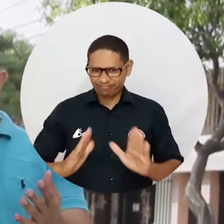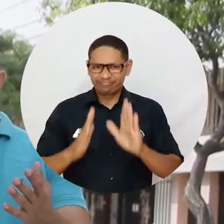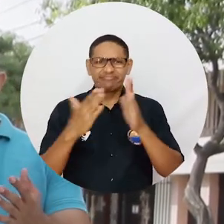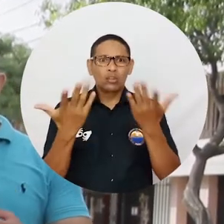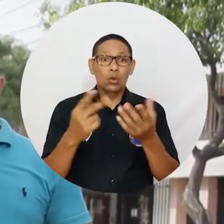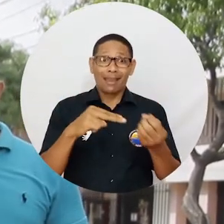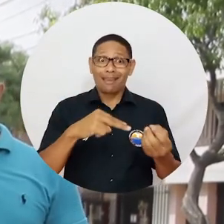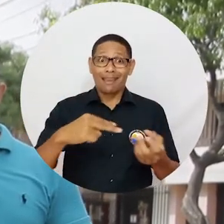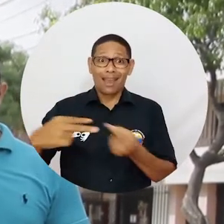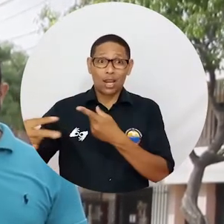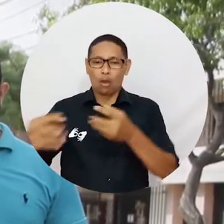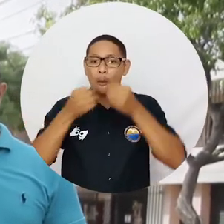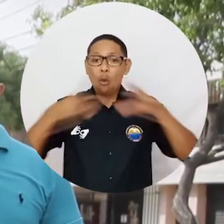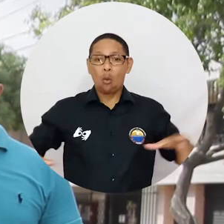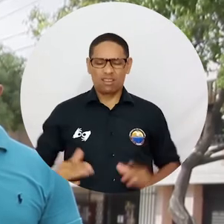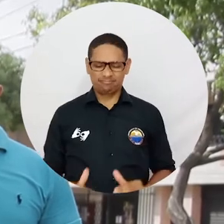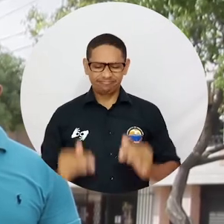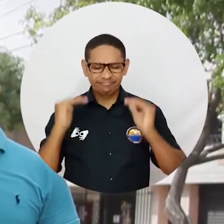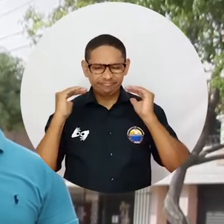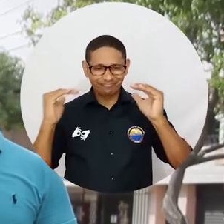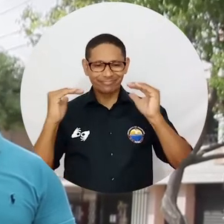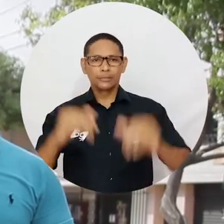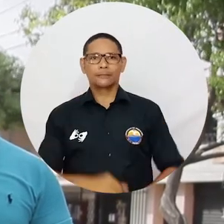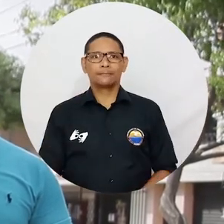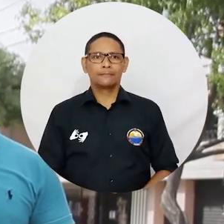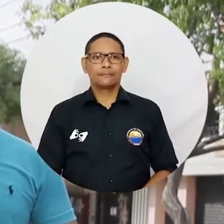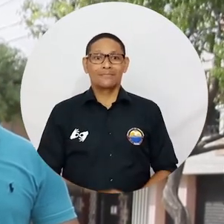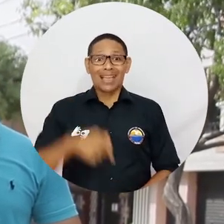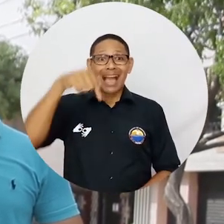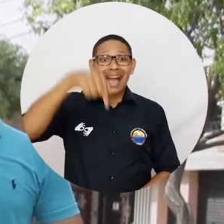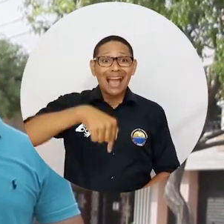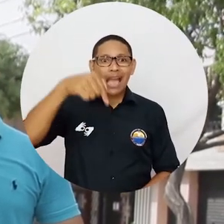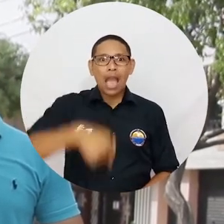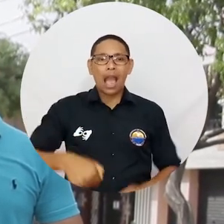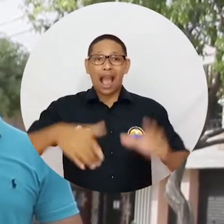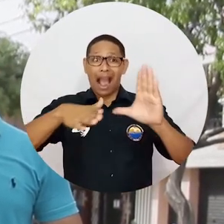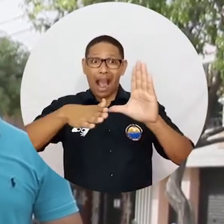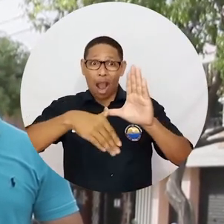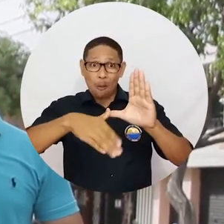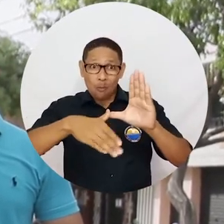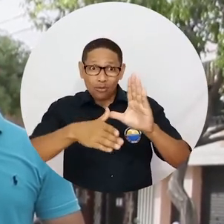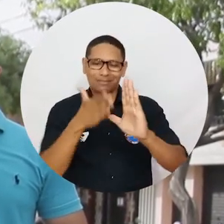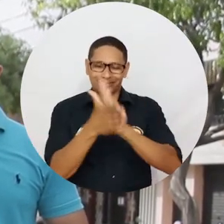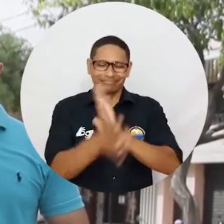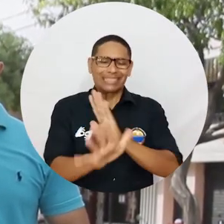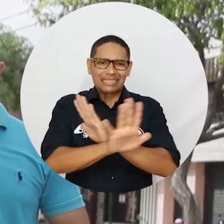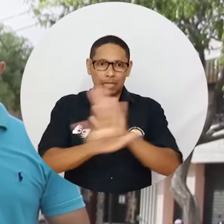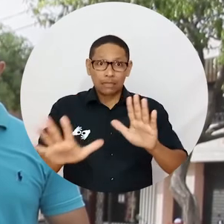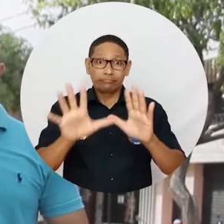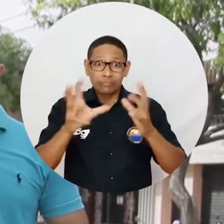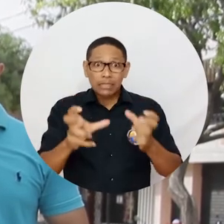educación pública de calidad. Hasta aquí esta entrega especial del Campus TV. No olvides seguirnos en nuestras